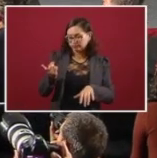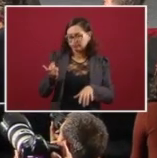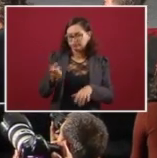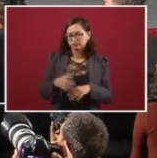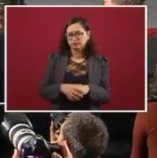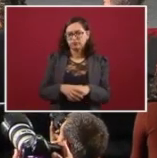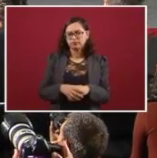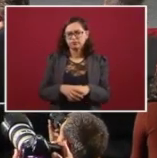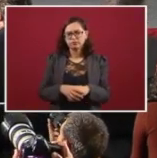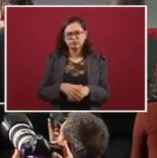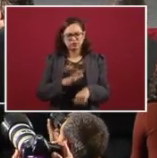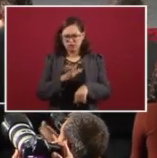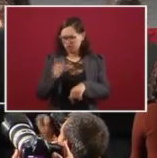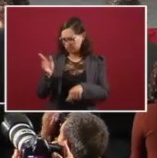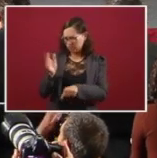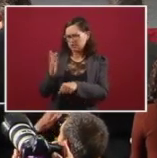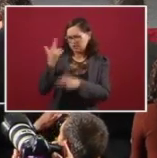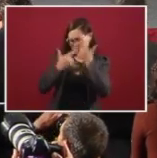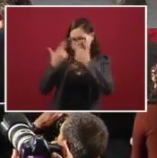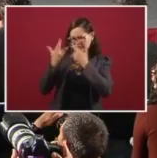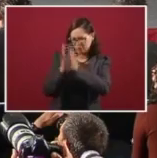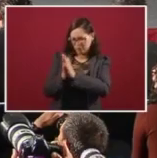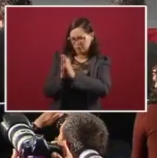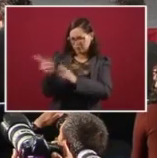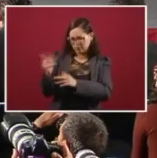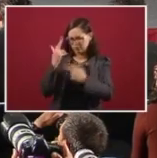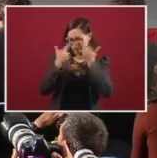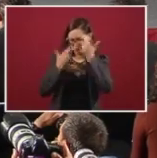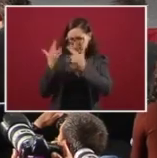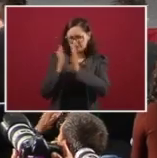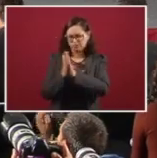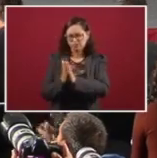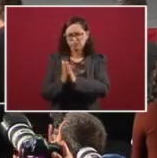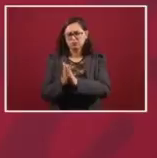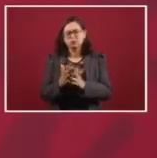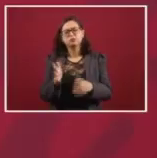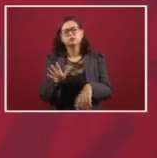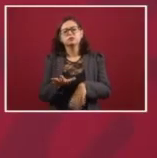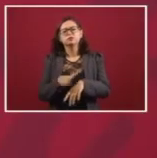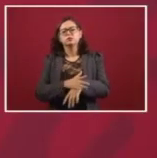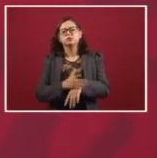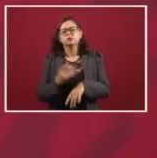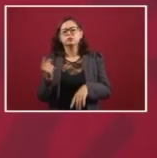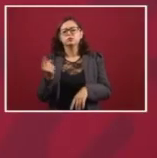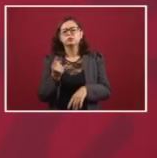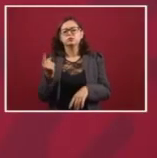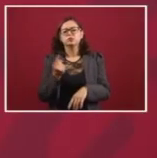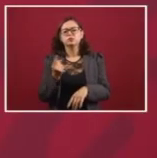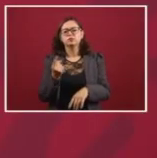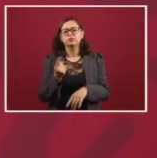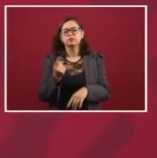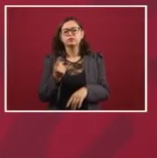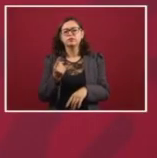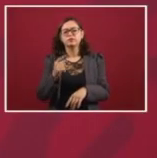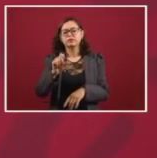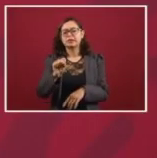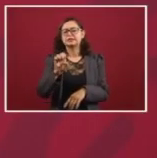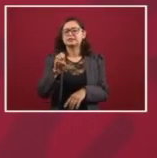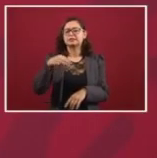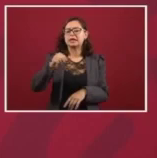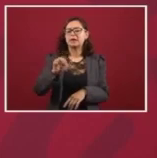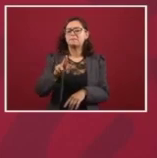A ver, ¿por qué no lo ves ahora? Porque lo van a subir a la página de la Secretaría de Medio